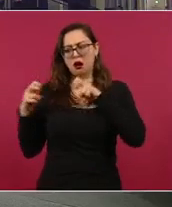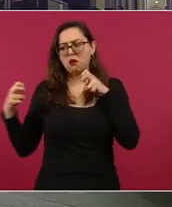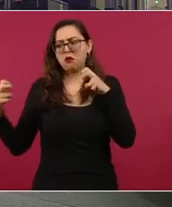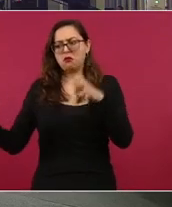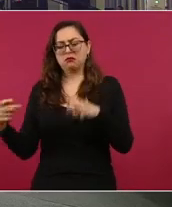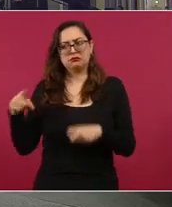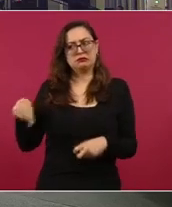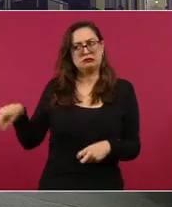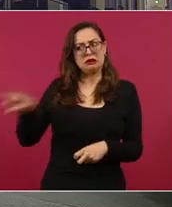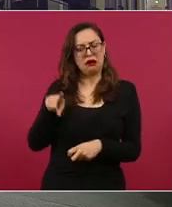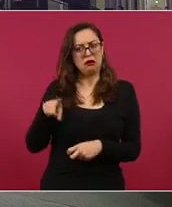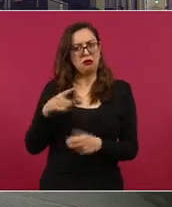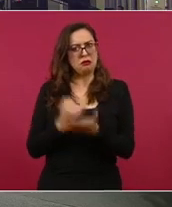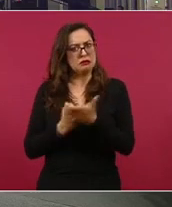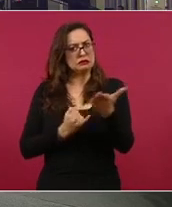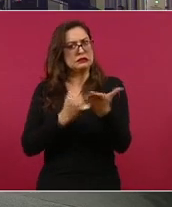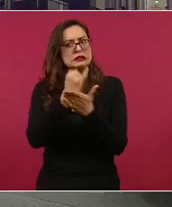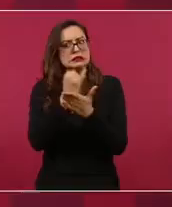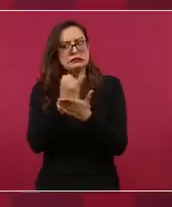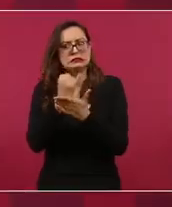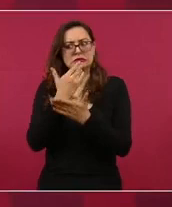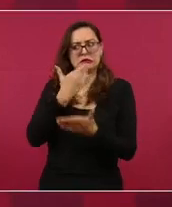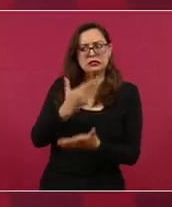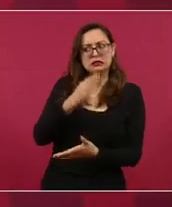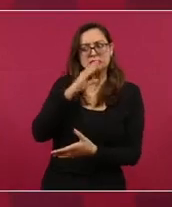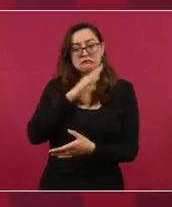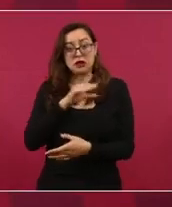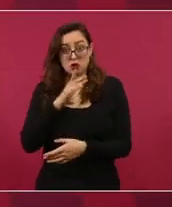sí pienso que